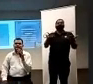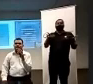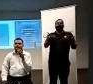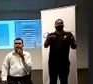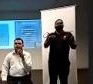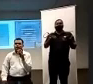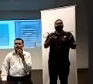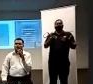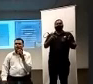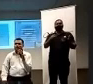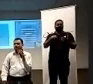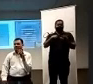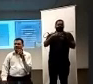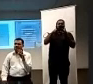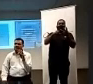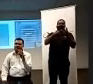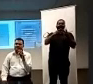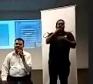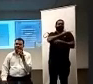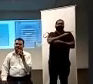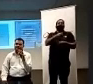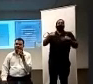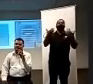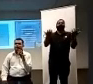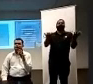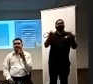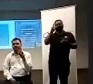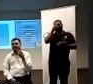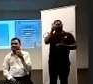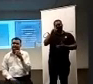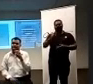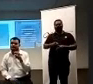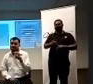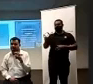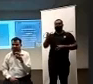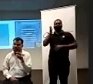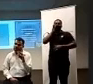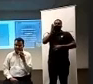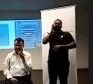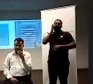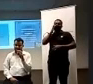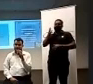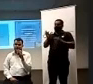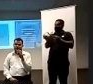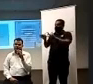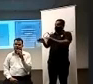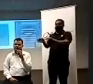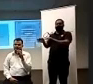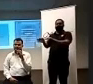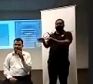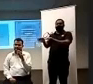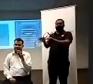Y cómo voy a cuidar con la enfermedad de base. Yo no quiero que nadie quiere que su familia se contagie conmigo. Yo no me